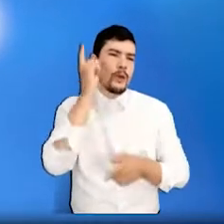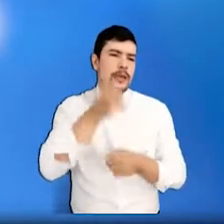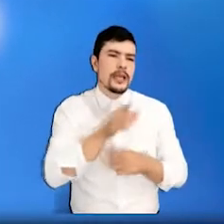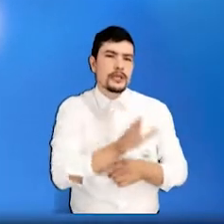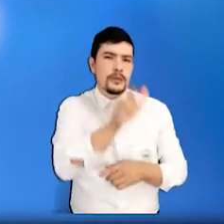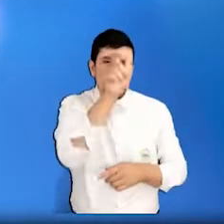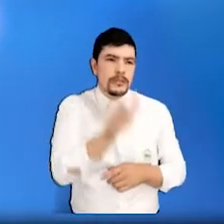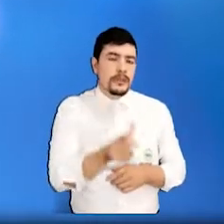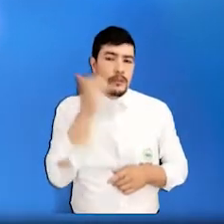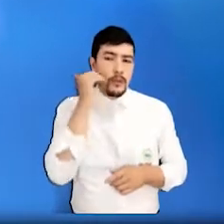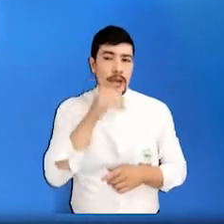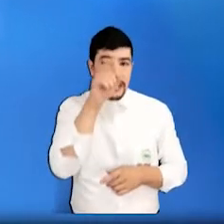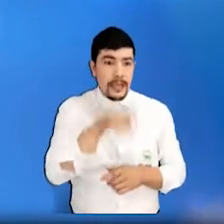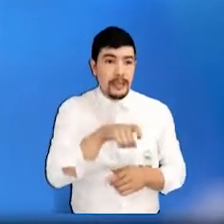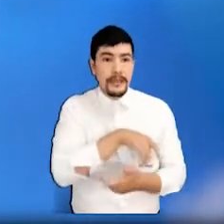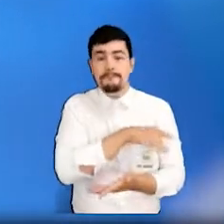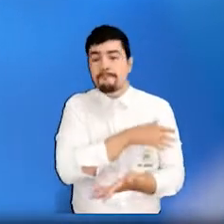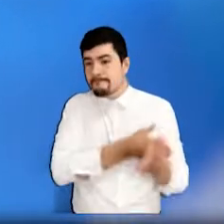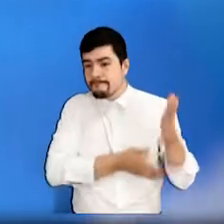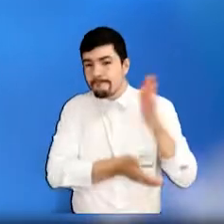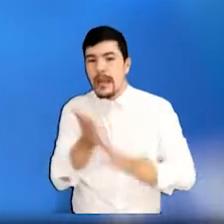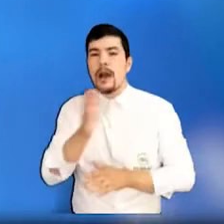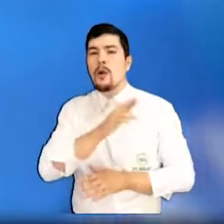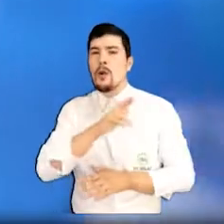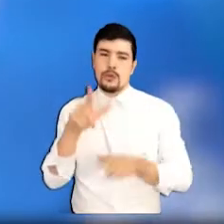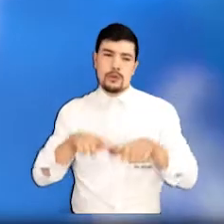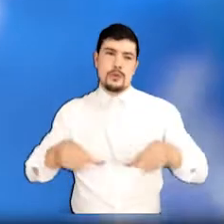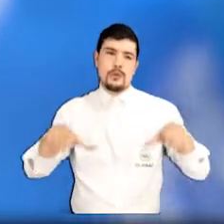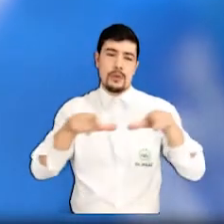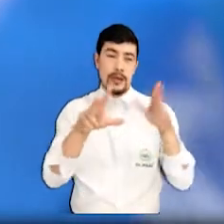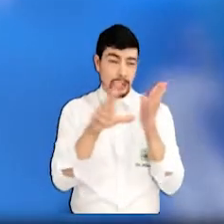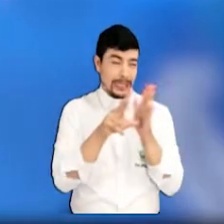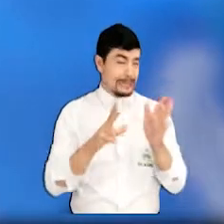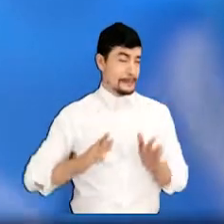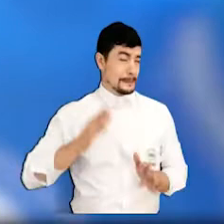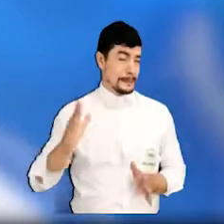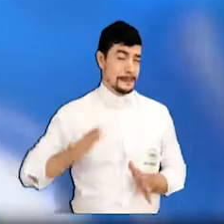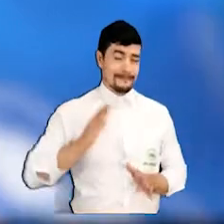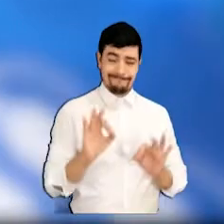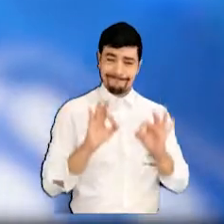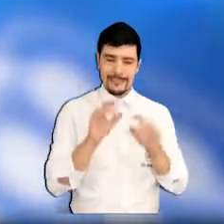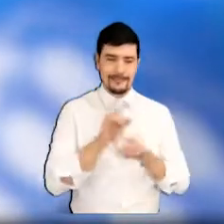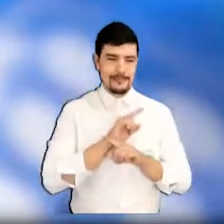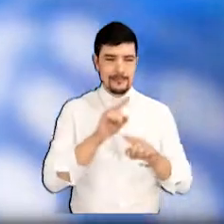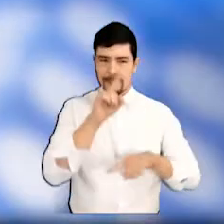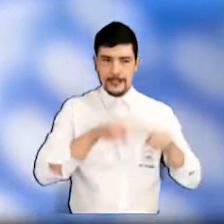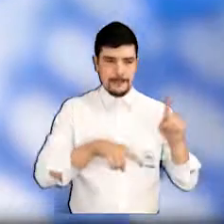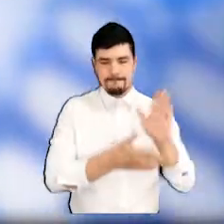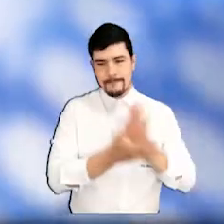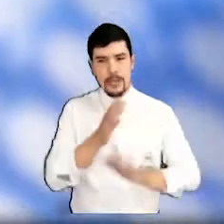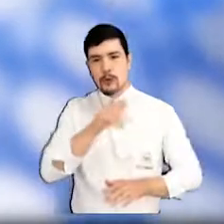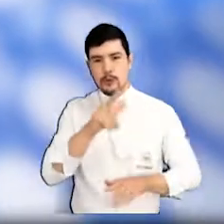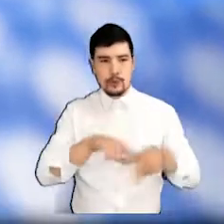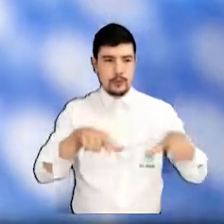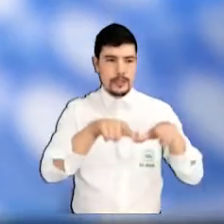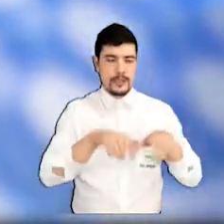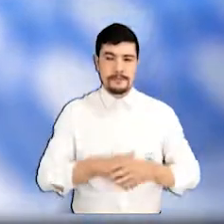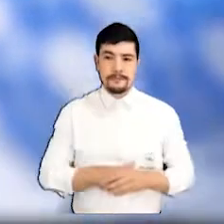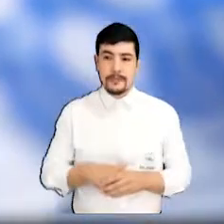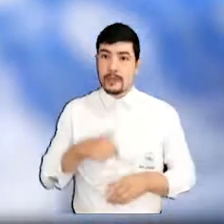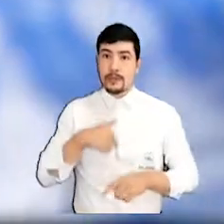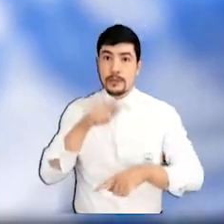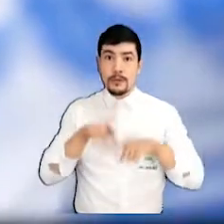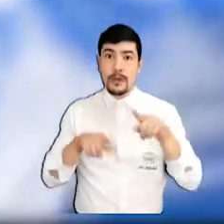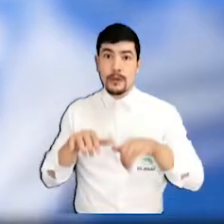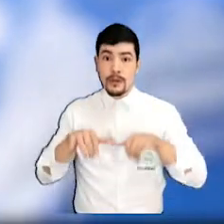de aislamiento en la residencia de mis padres porque, como ya lo referí, mi padre tiene 91 años y mi madre 73. Luego son personas de alto